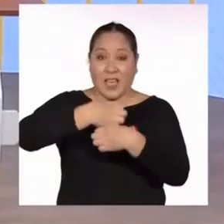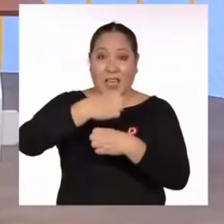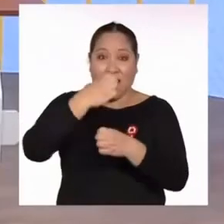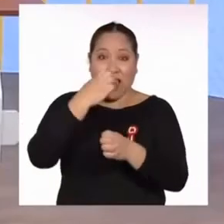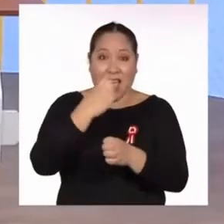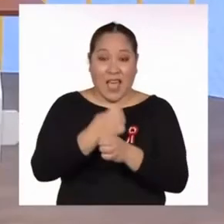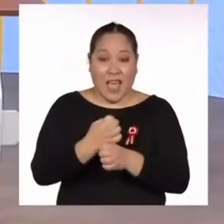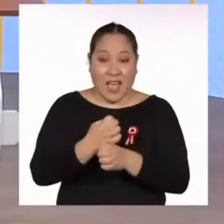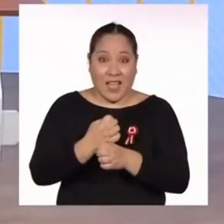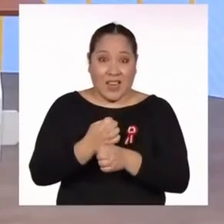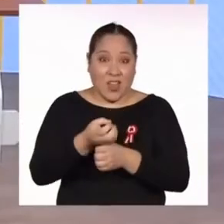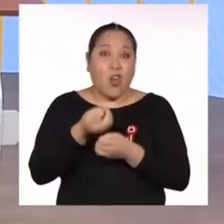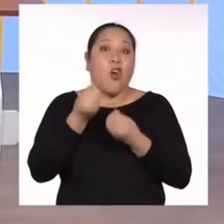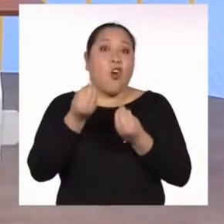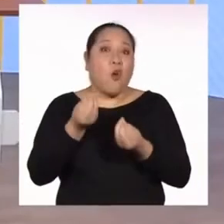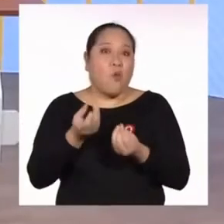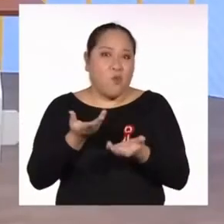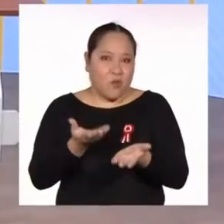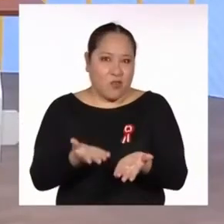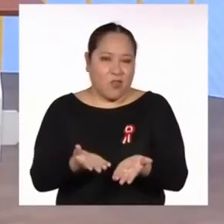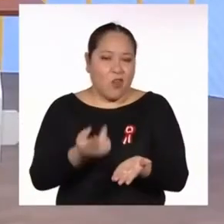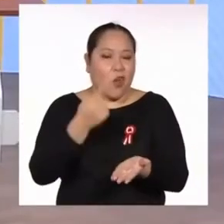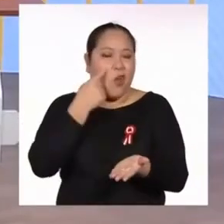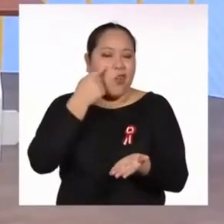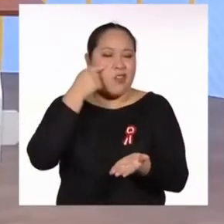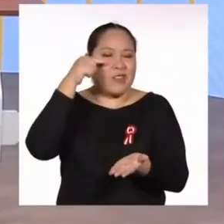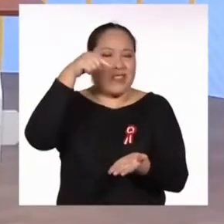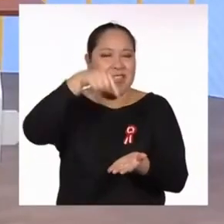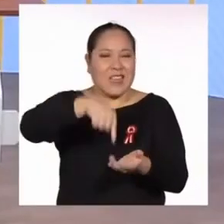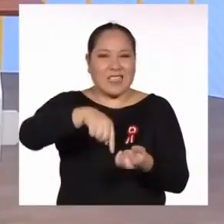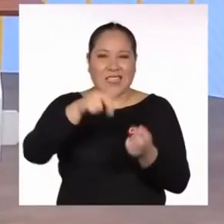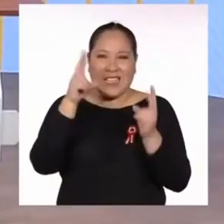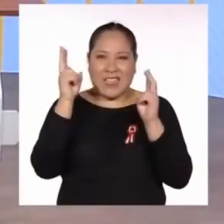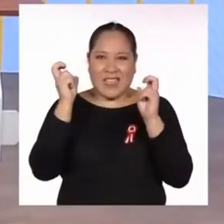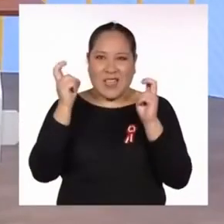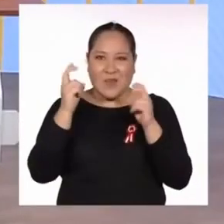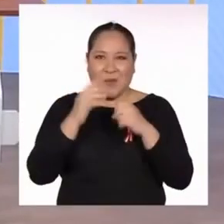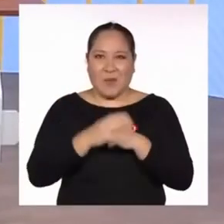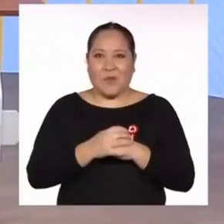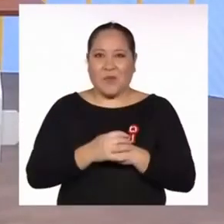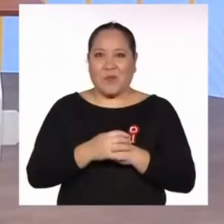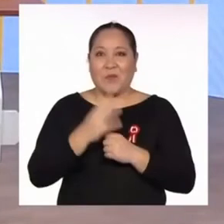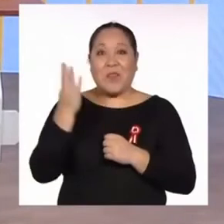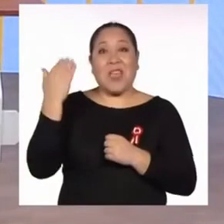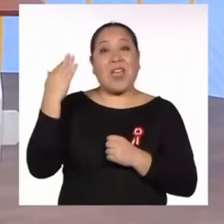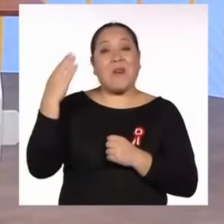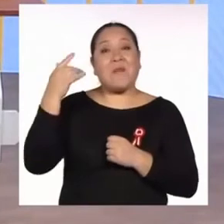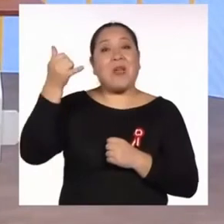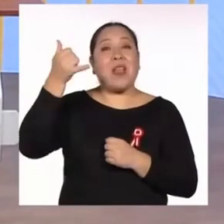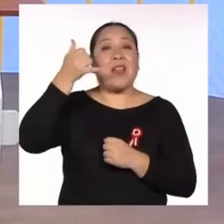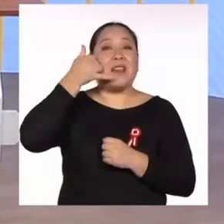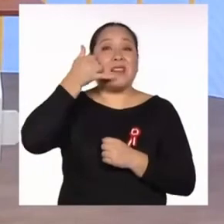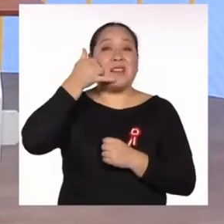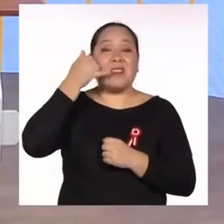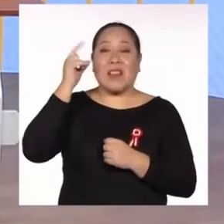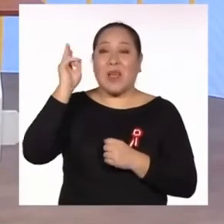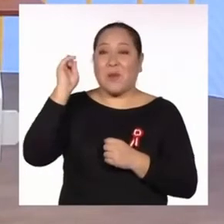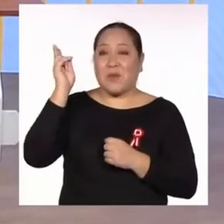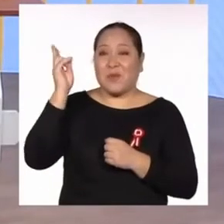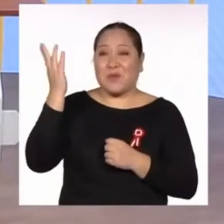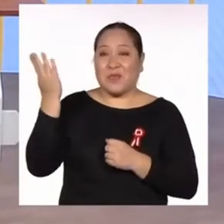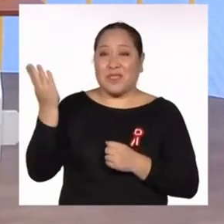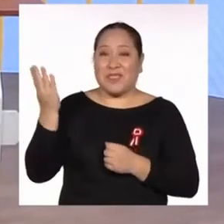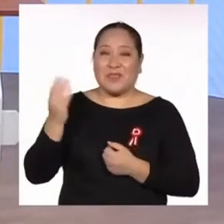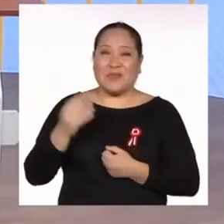conociendo bien acerca del tema primero voy a llamar a la profesora